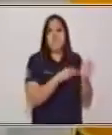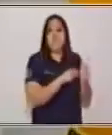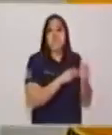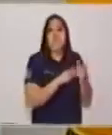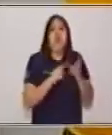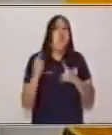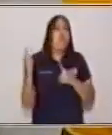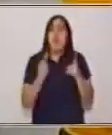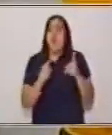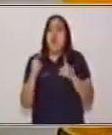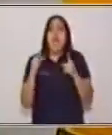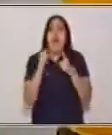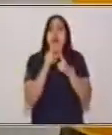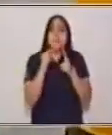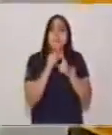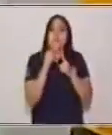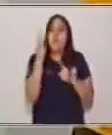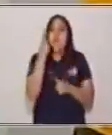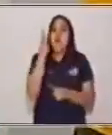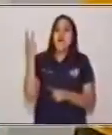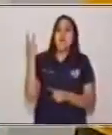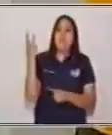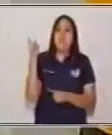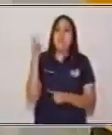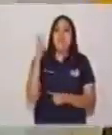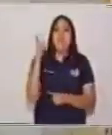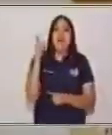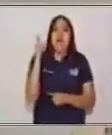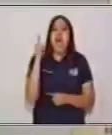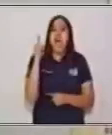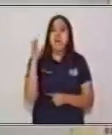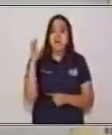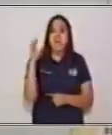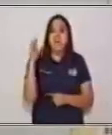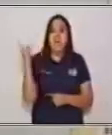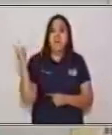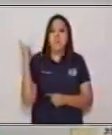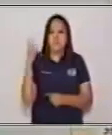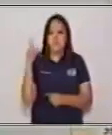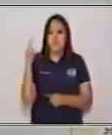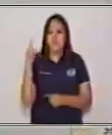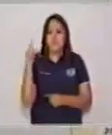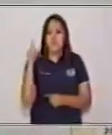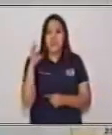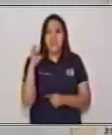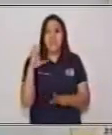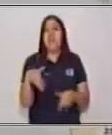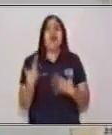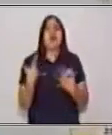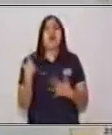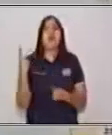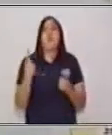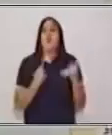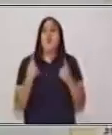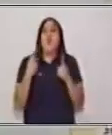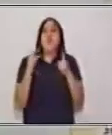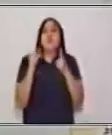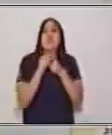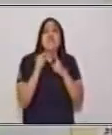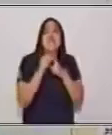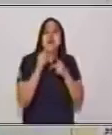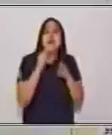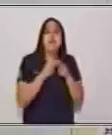la palabra que tengo acá al principio? ¿Cuál es la palabra que tengo acá al principio? ¿Cuál es ese nombre del